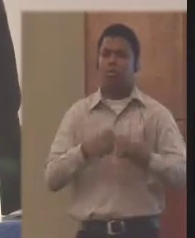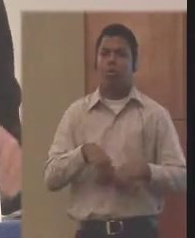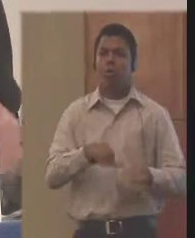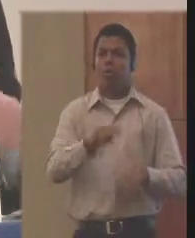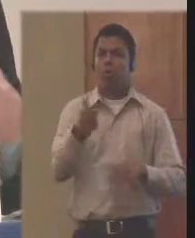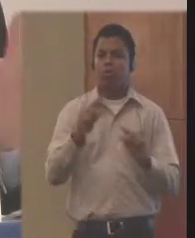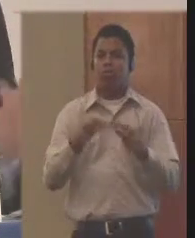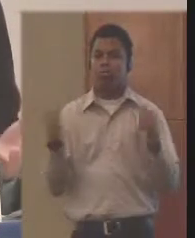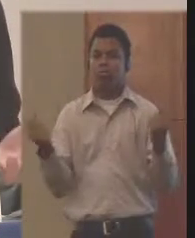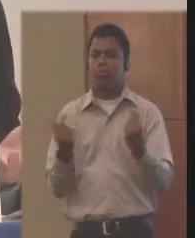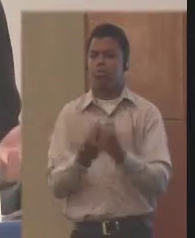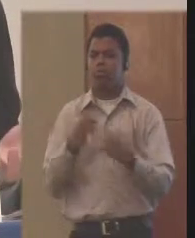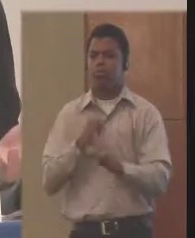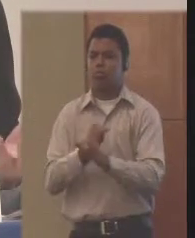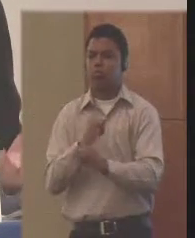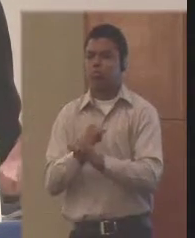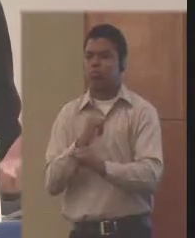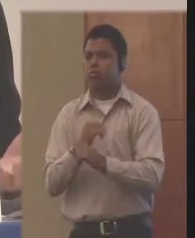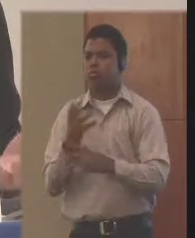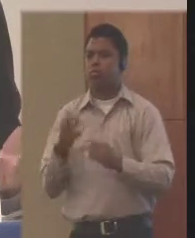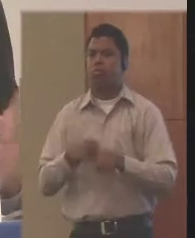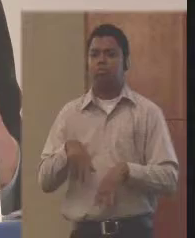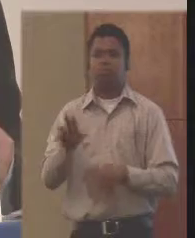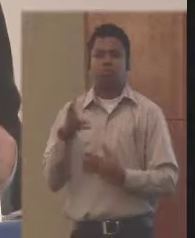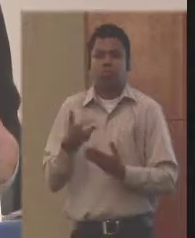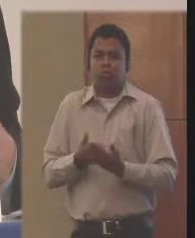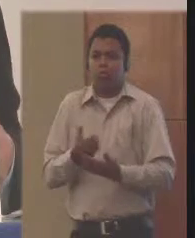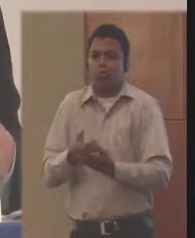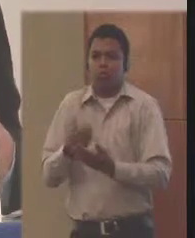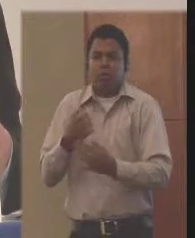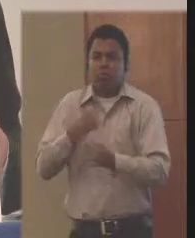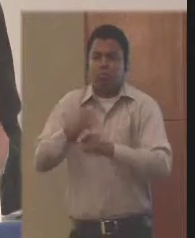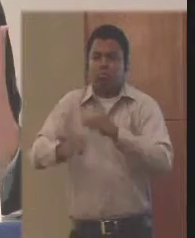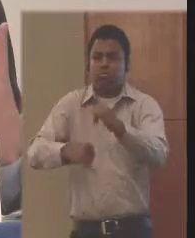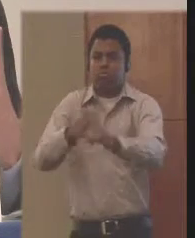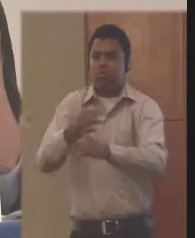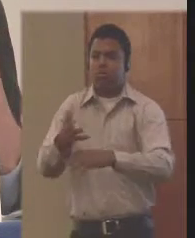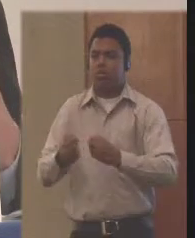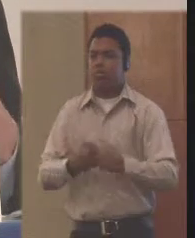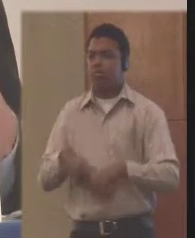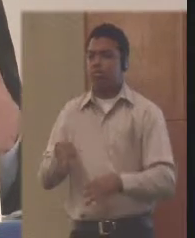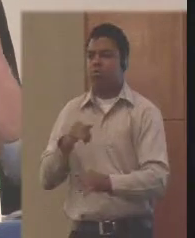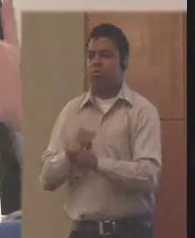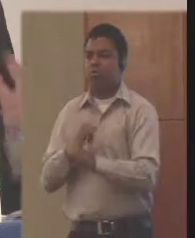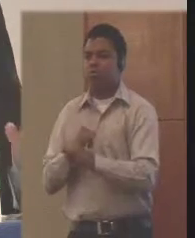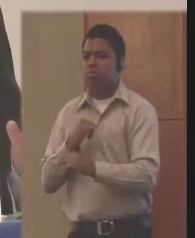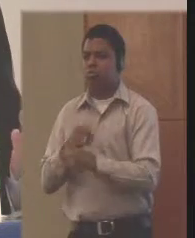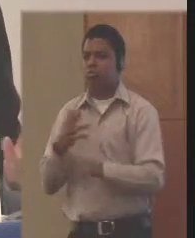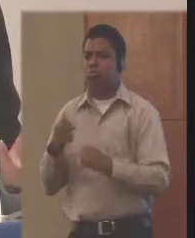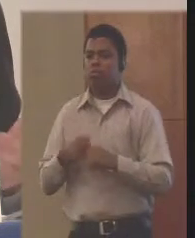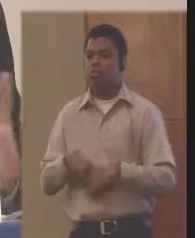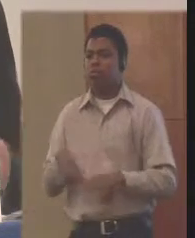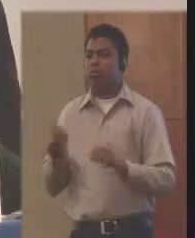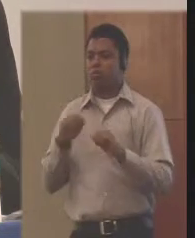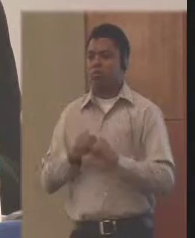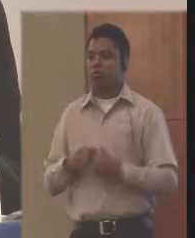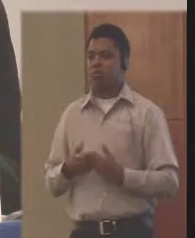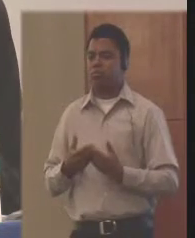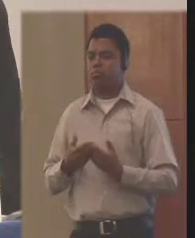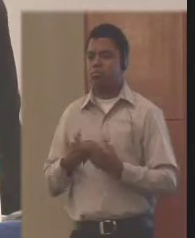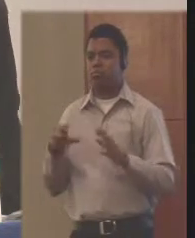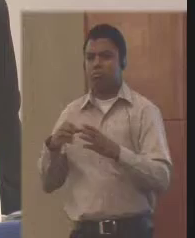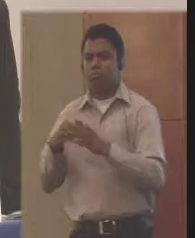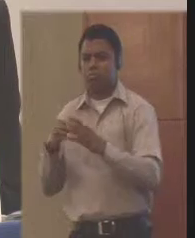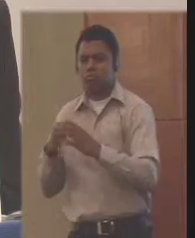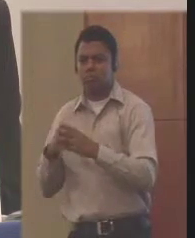The Economist, instituciones que están trabajando como Willis de la Asociación de Aseguradoras y otros que